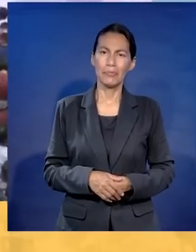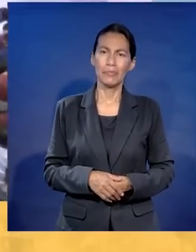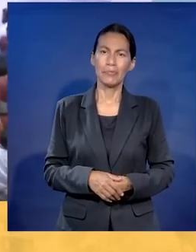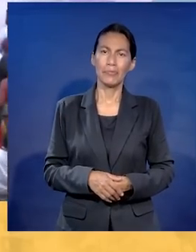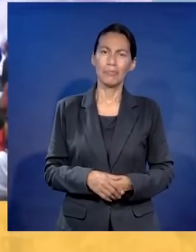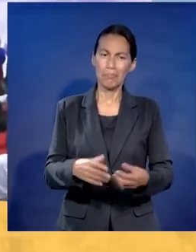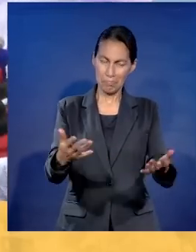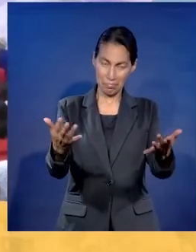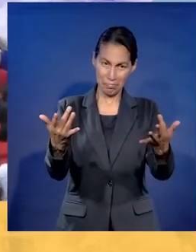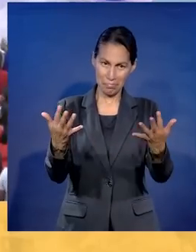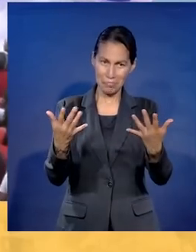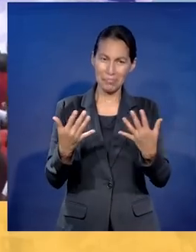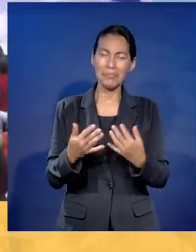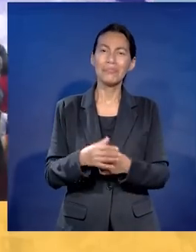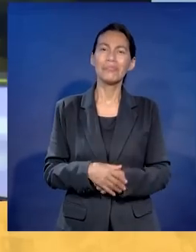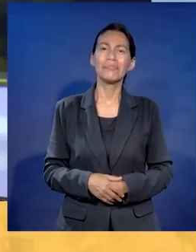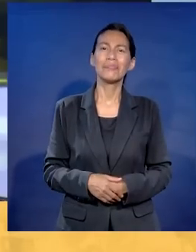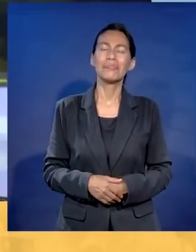venga venga